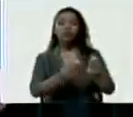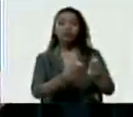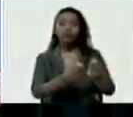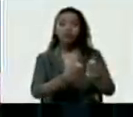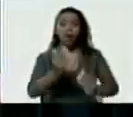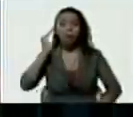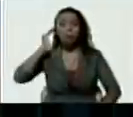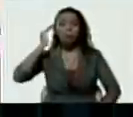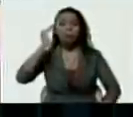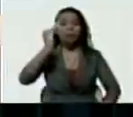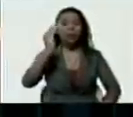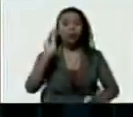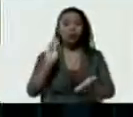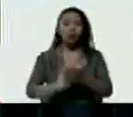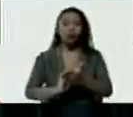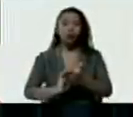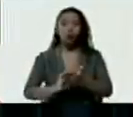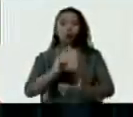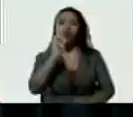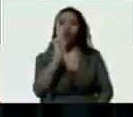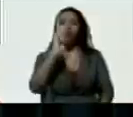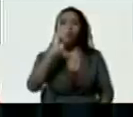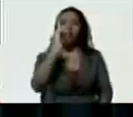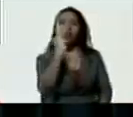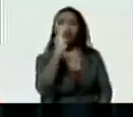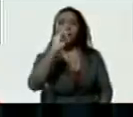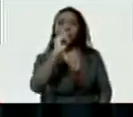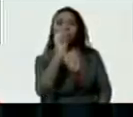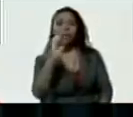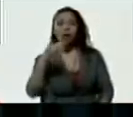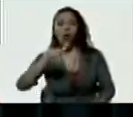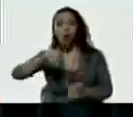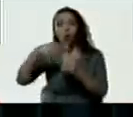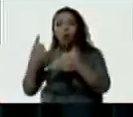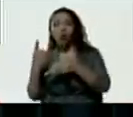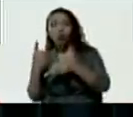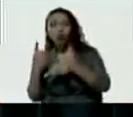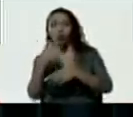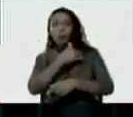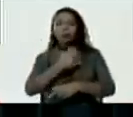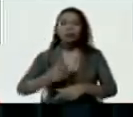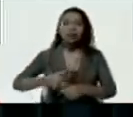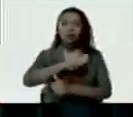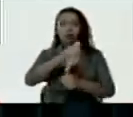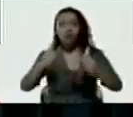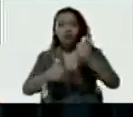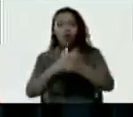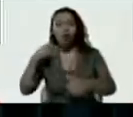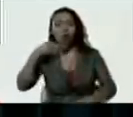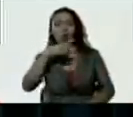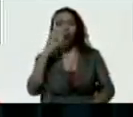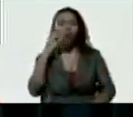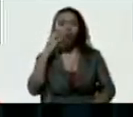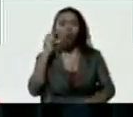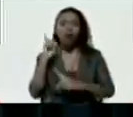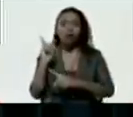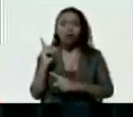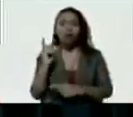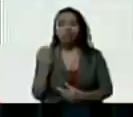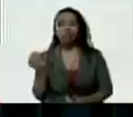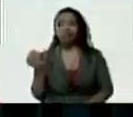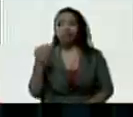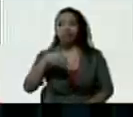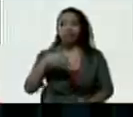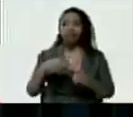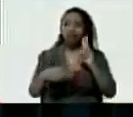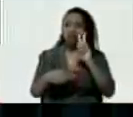paramilitar Álvaro Uribe o el subpresidente Duque de Colombia, porque cada vez más